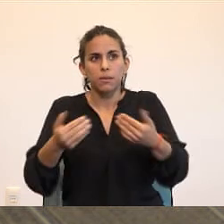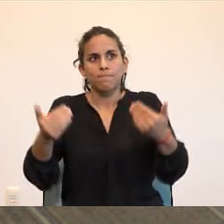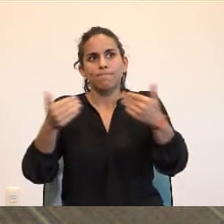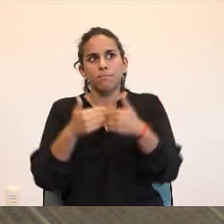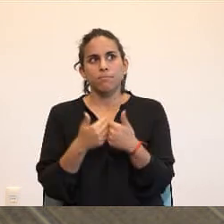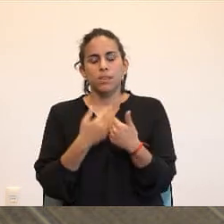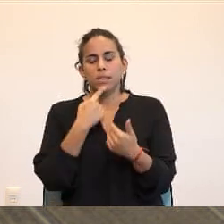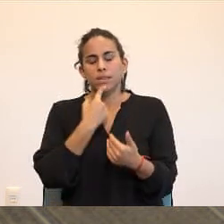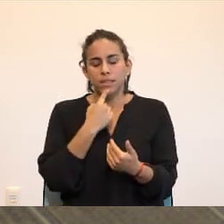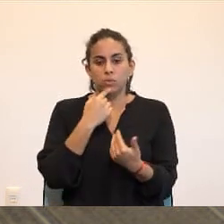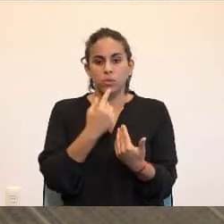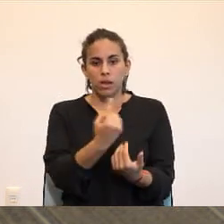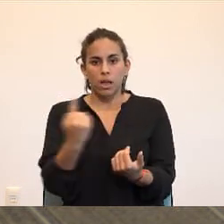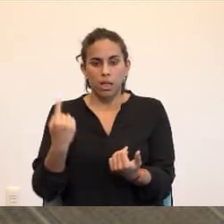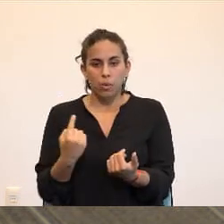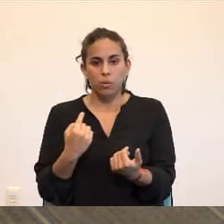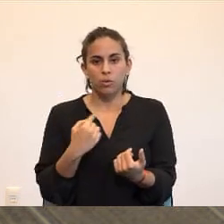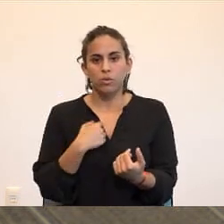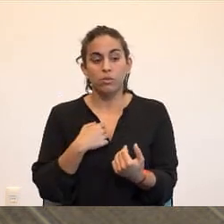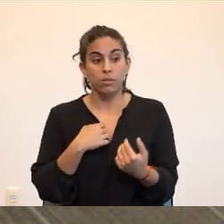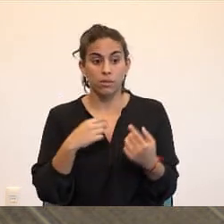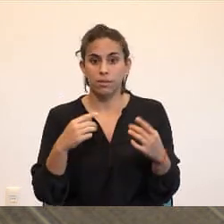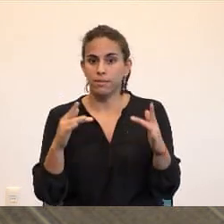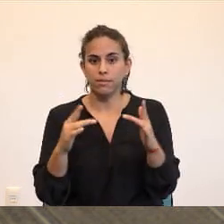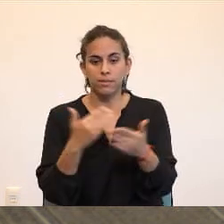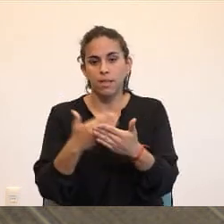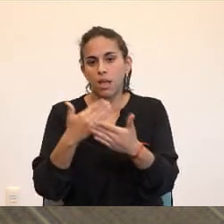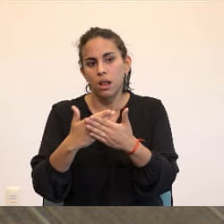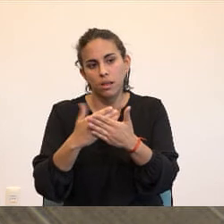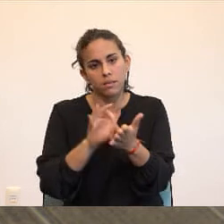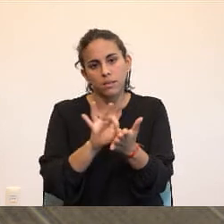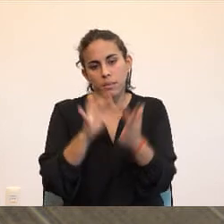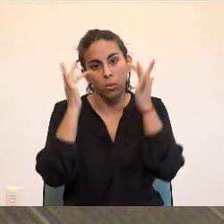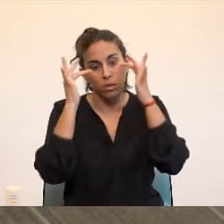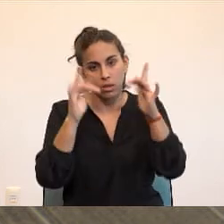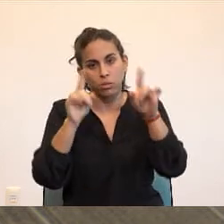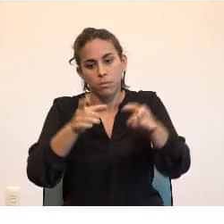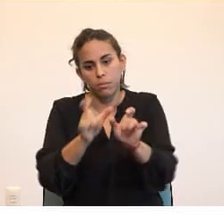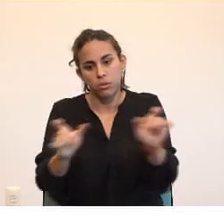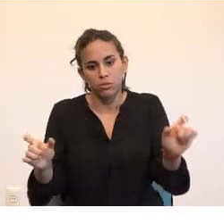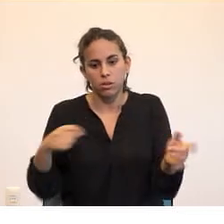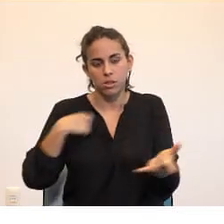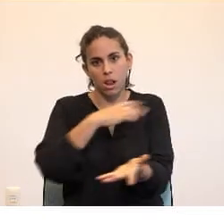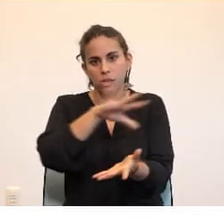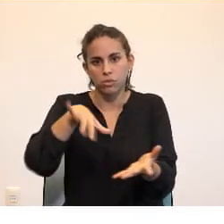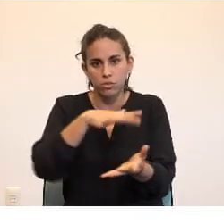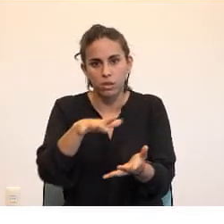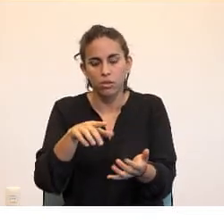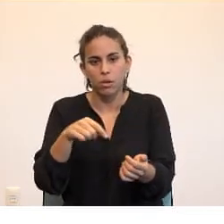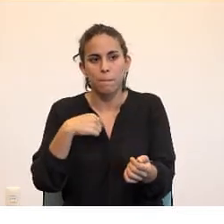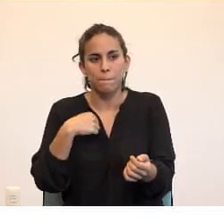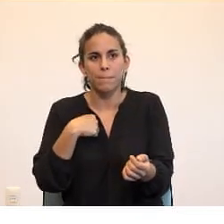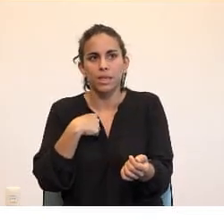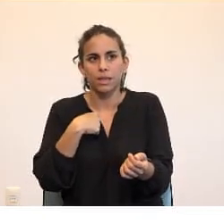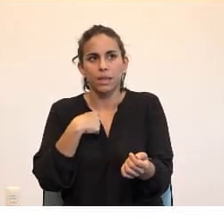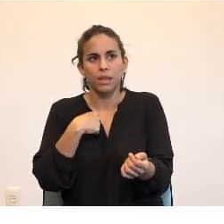personas vinculadas a los ámbitos educativos, pero como personas en general. A mí me pareció